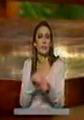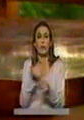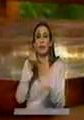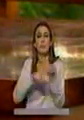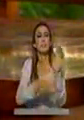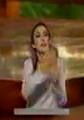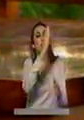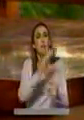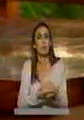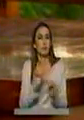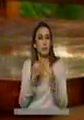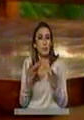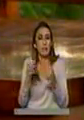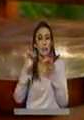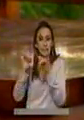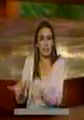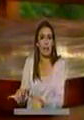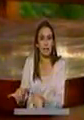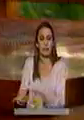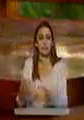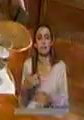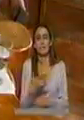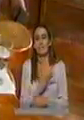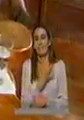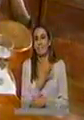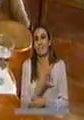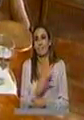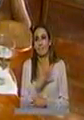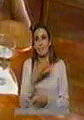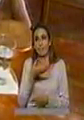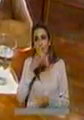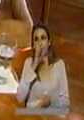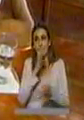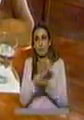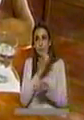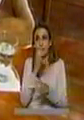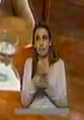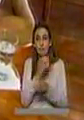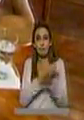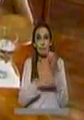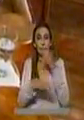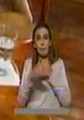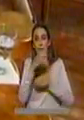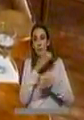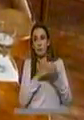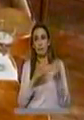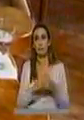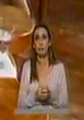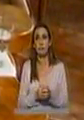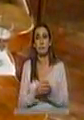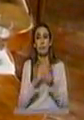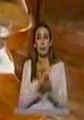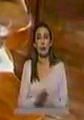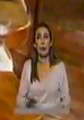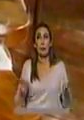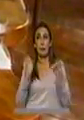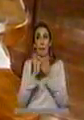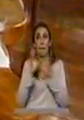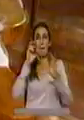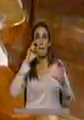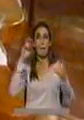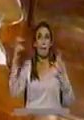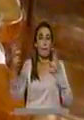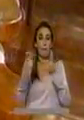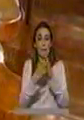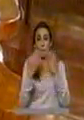Porque realmente, aparte de vivirlo, de sentirlo, termina catando cada uno de nuestros productos, porque esa es la idea. Y eso es lo que aprecia el turista internacional, y esto,